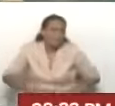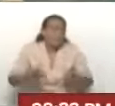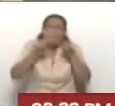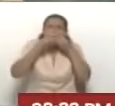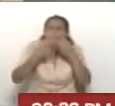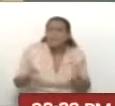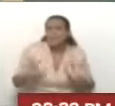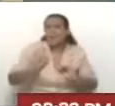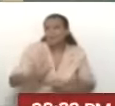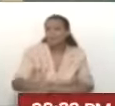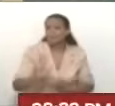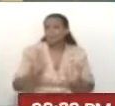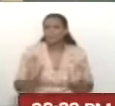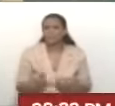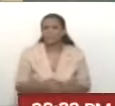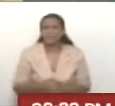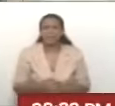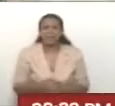sí.